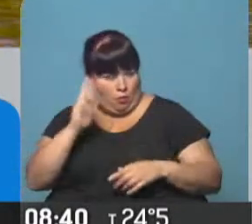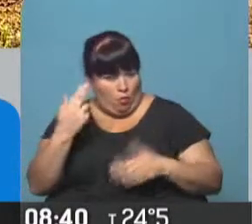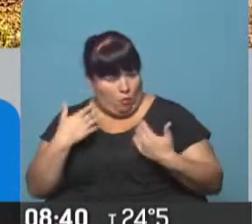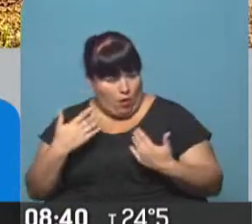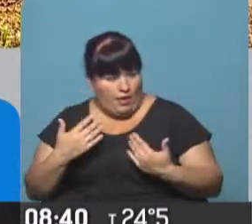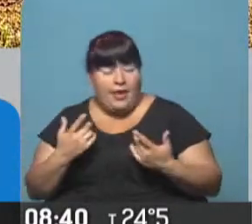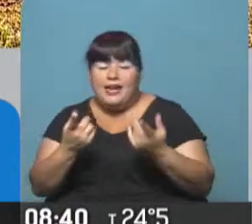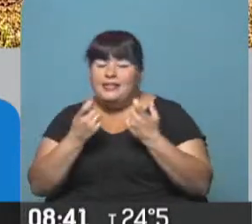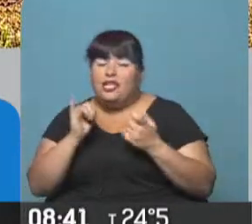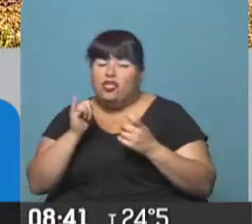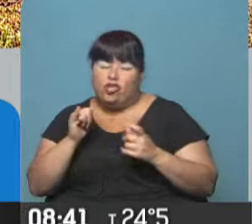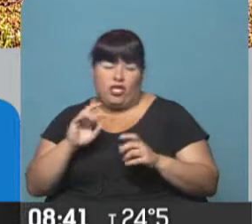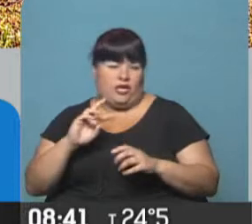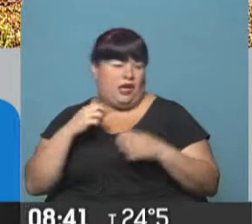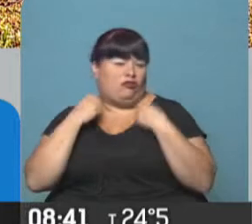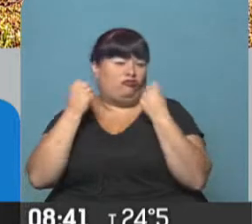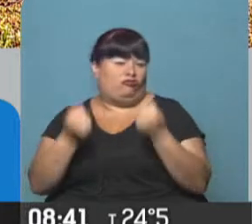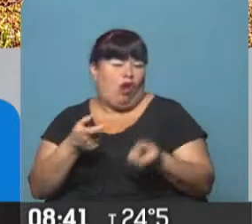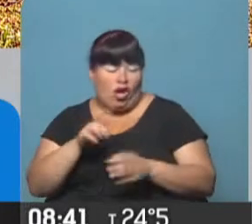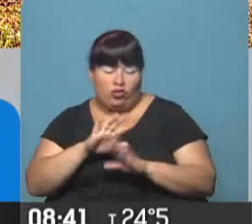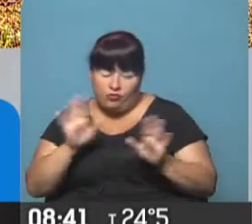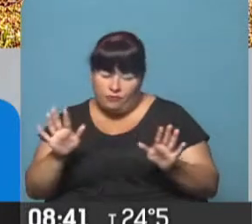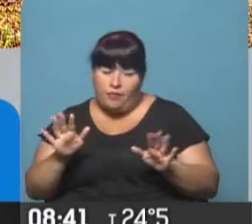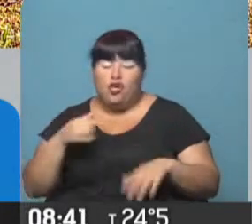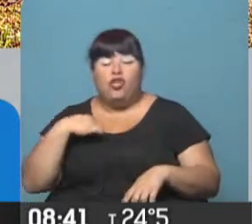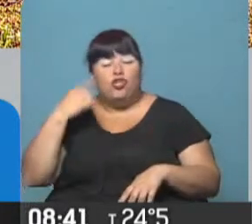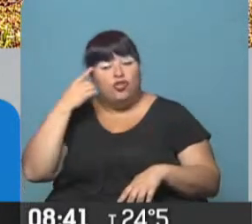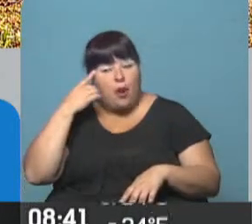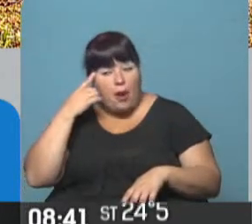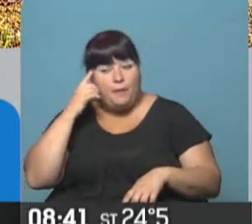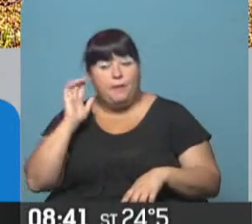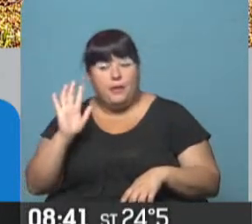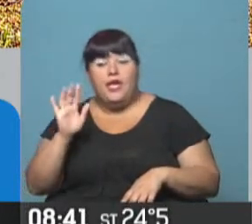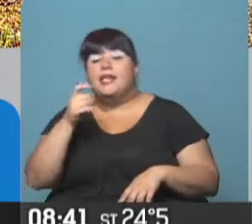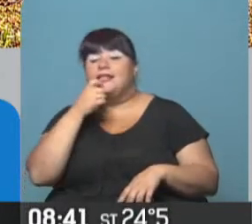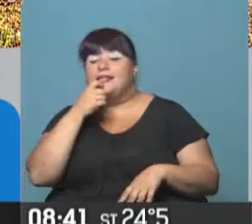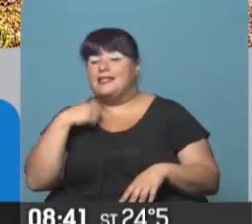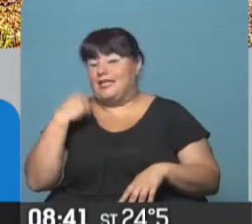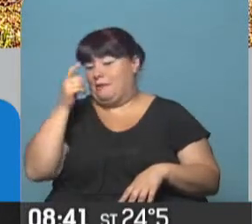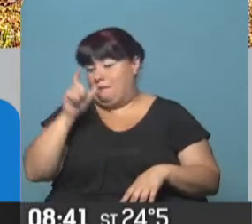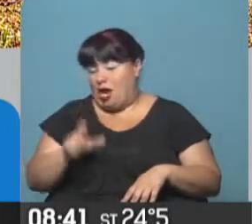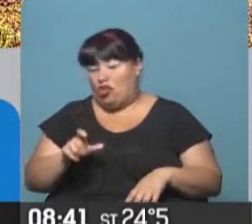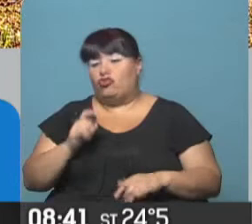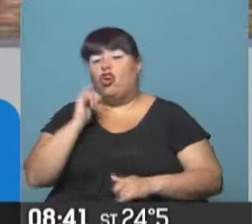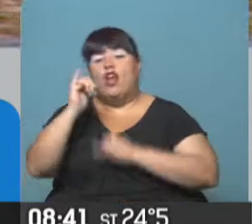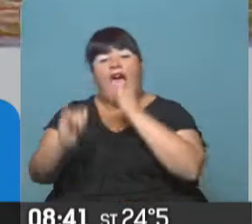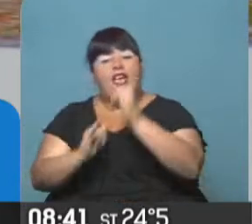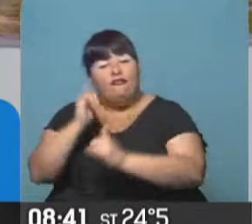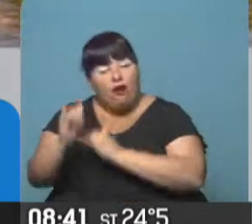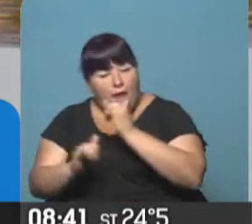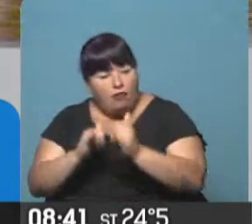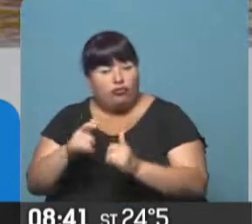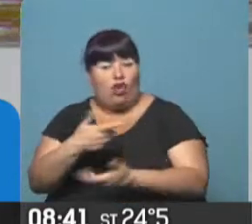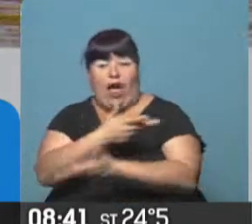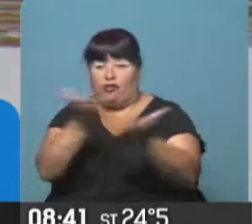Es decir, requiere de un esfuerzo tremendo. Entonces, yo creo que cuando uno le informa